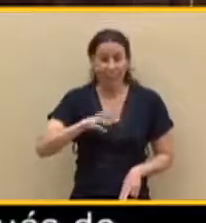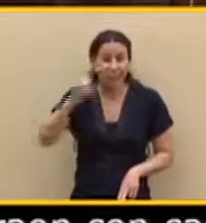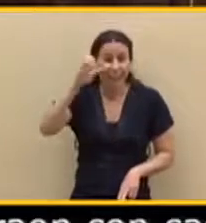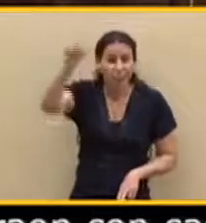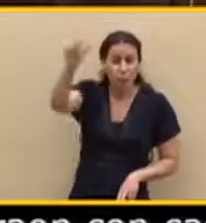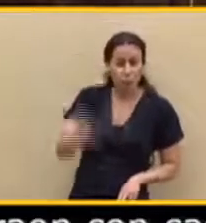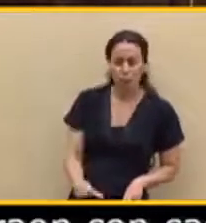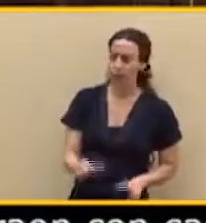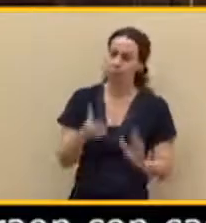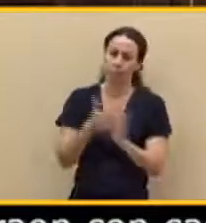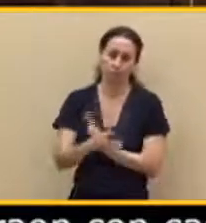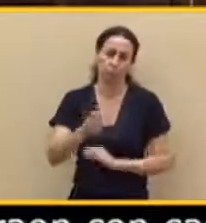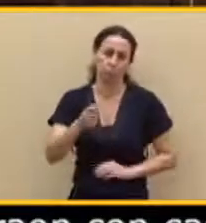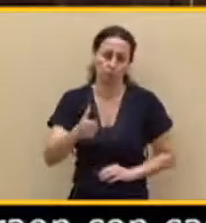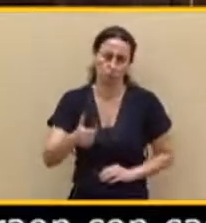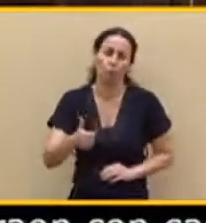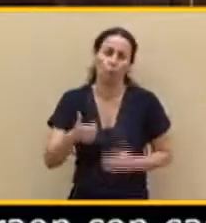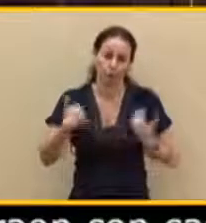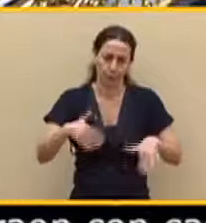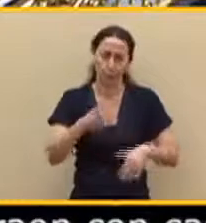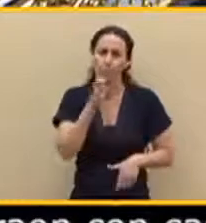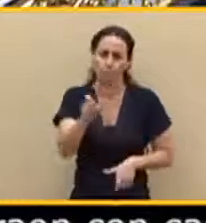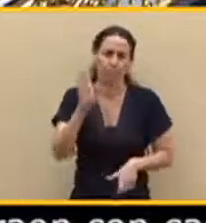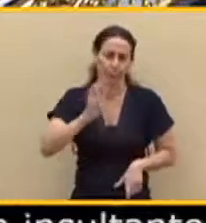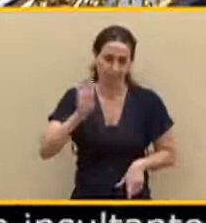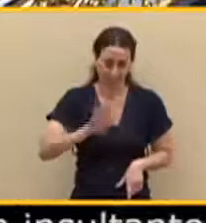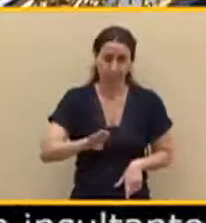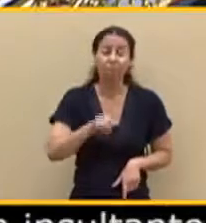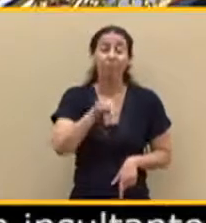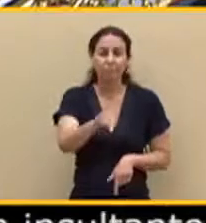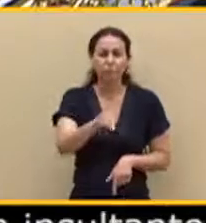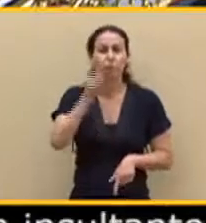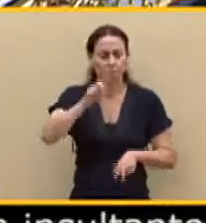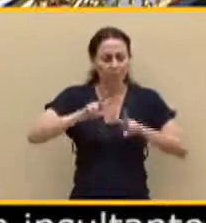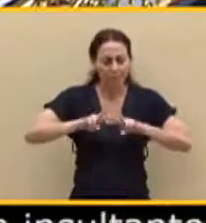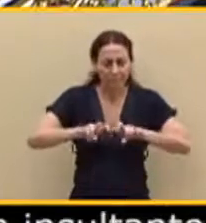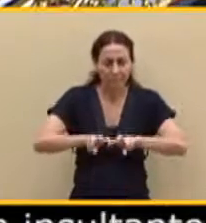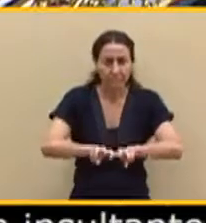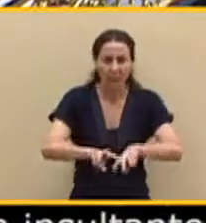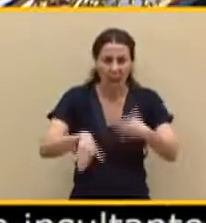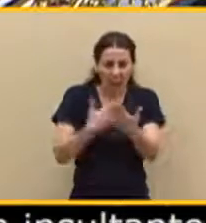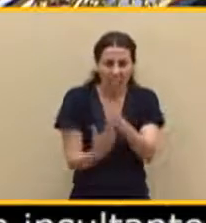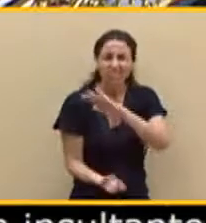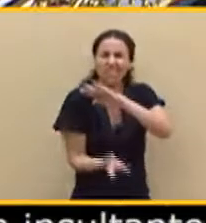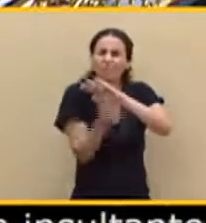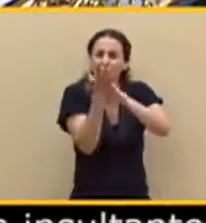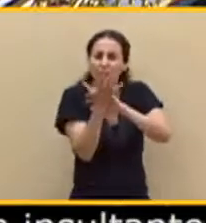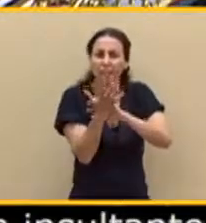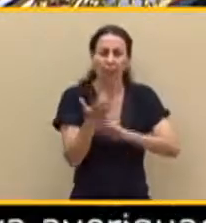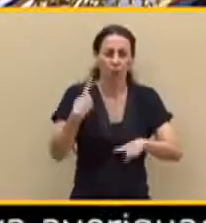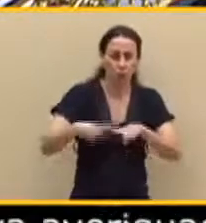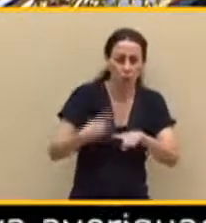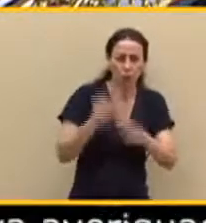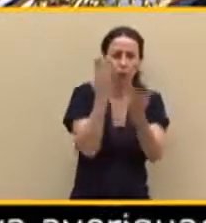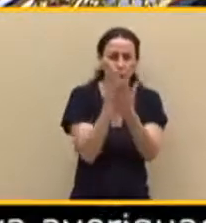los profesionales de la UCO de este país, señorías, hayan averiguado que ustedes se inventaron cursos de formación y falsearon subvenciones de la Comunidad de